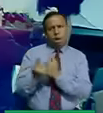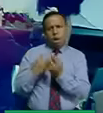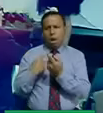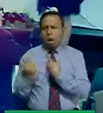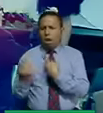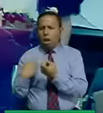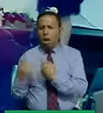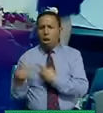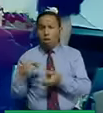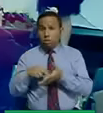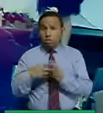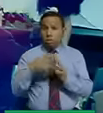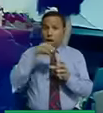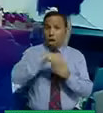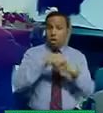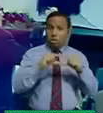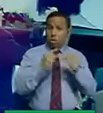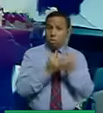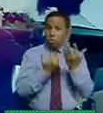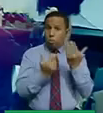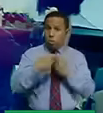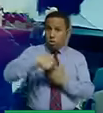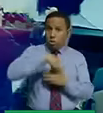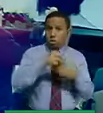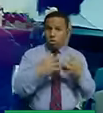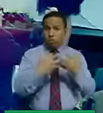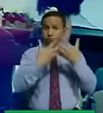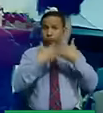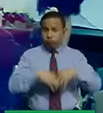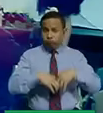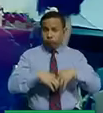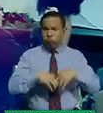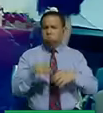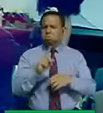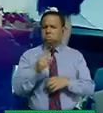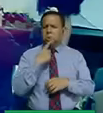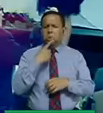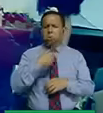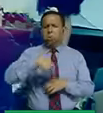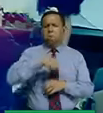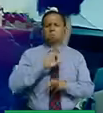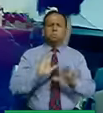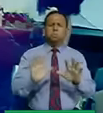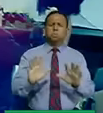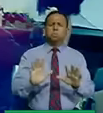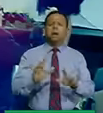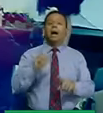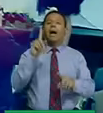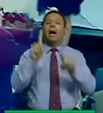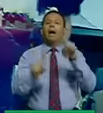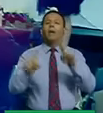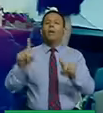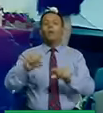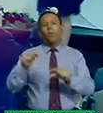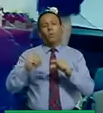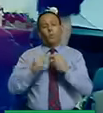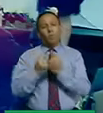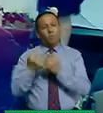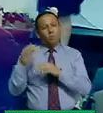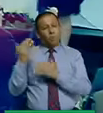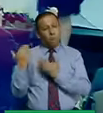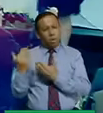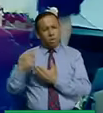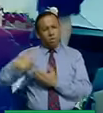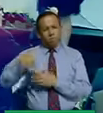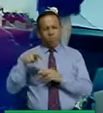Revolución Ciudadana. Mientras se construye, algunas parlamentarias estarían pensando en dar un paso al costado de cara a la instalación de la